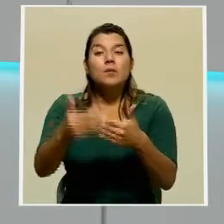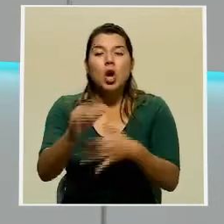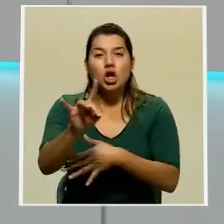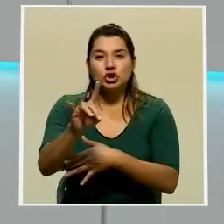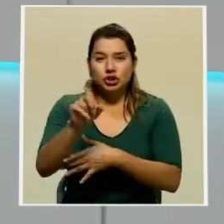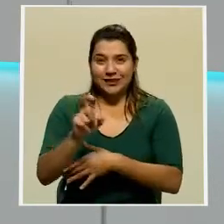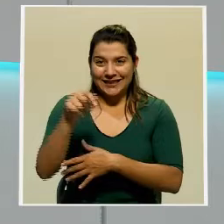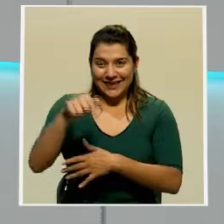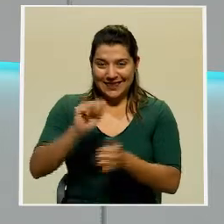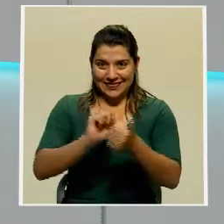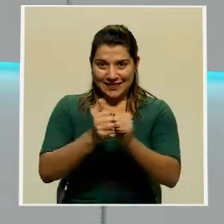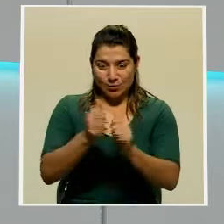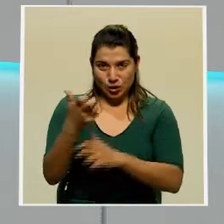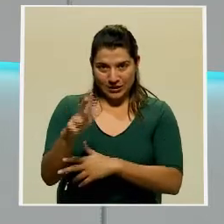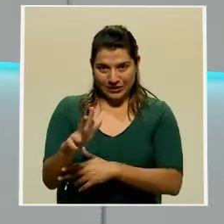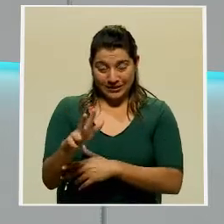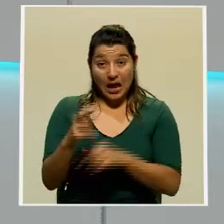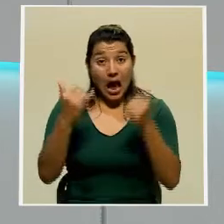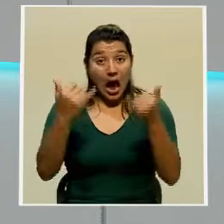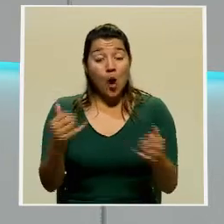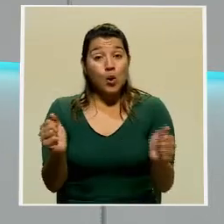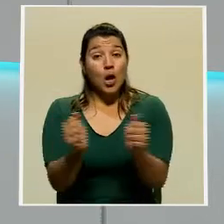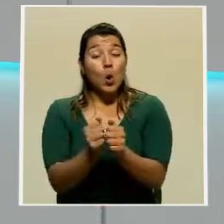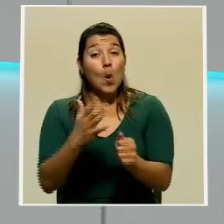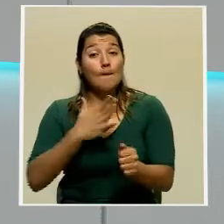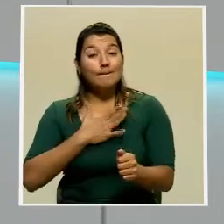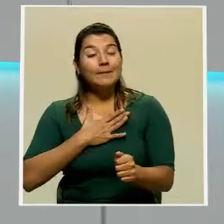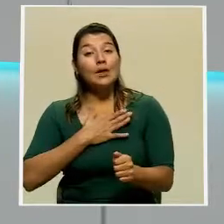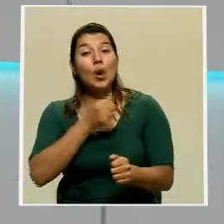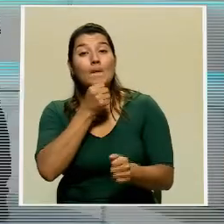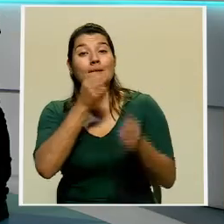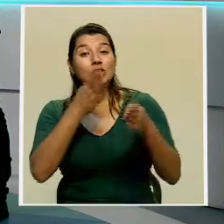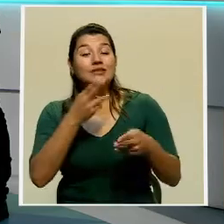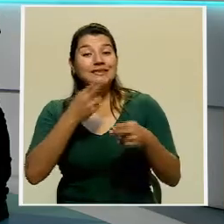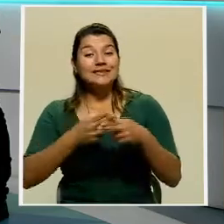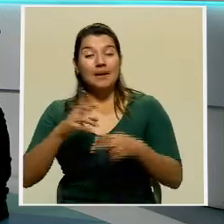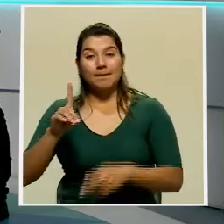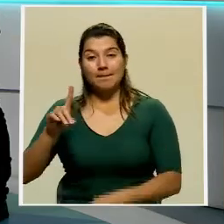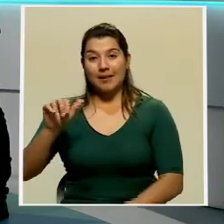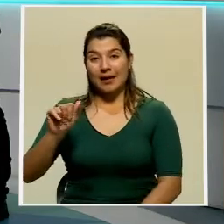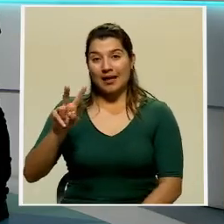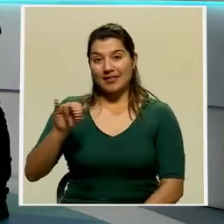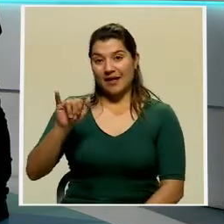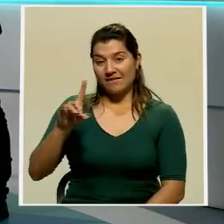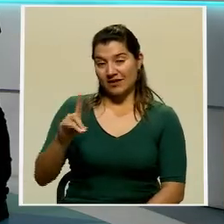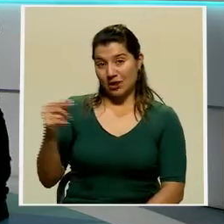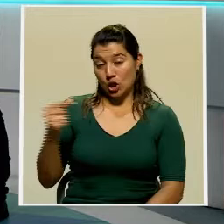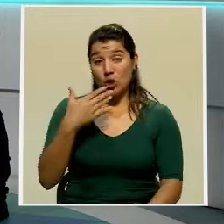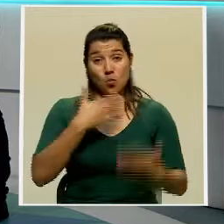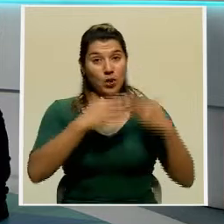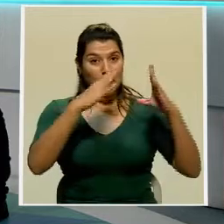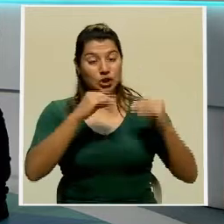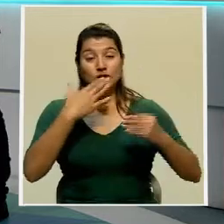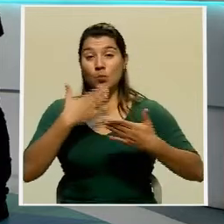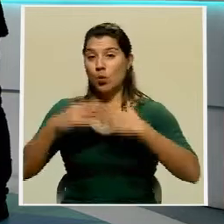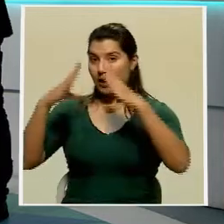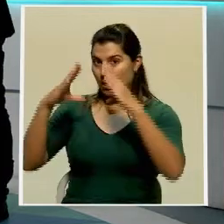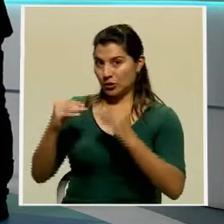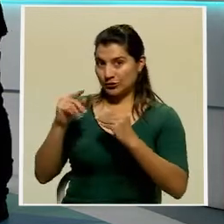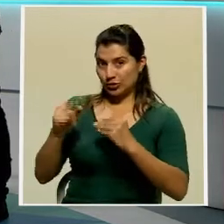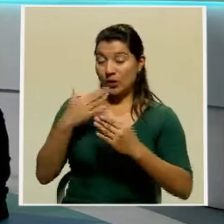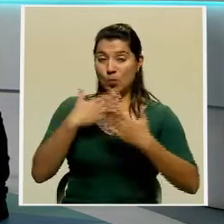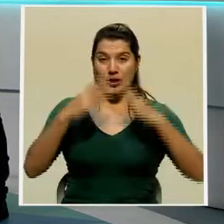de 13. Tengo aquí conmigo al editor David Goldberg. Buenas noches, David. Buenas noches, don Ernesto, y buenas noches a toda la